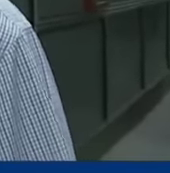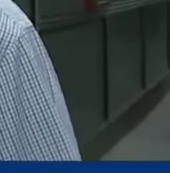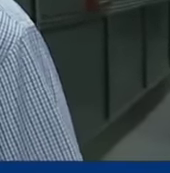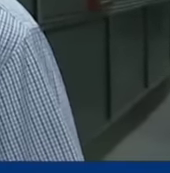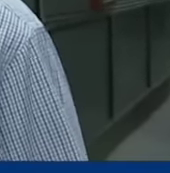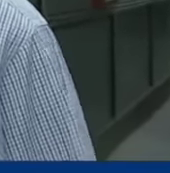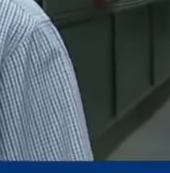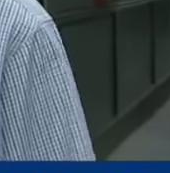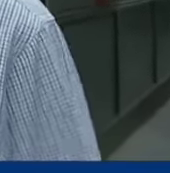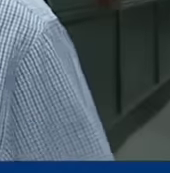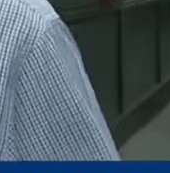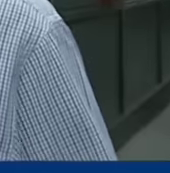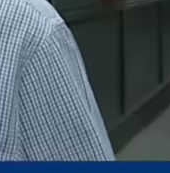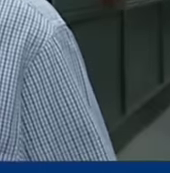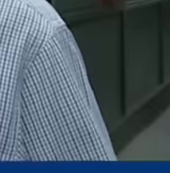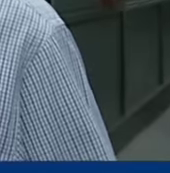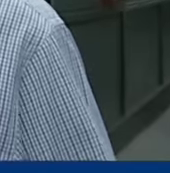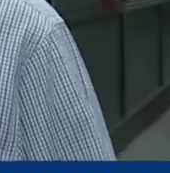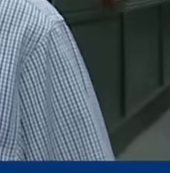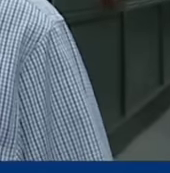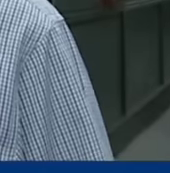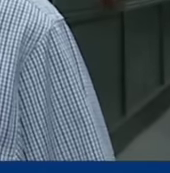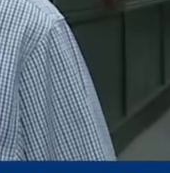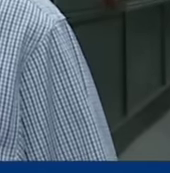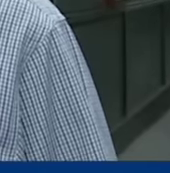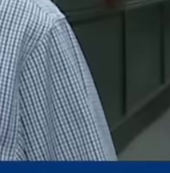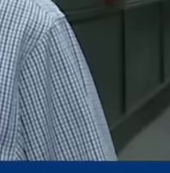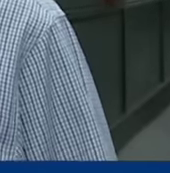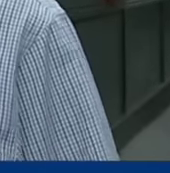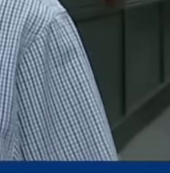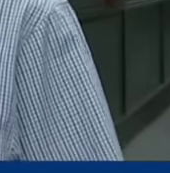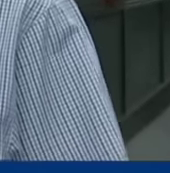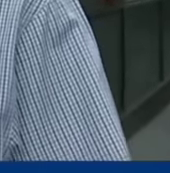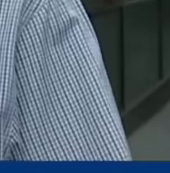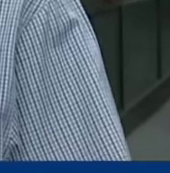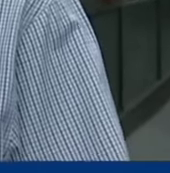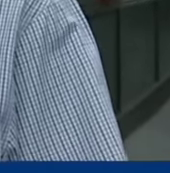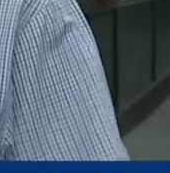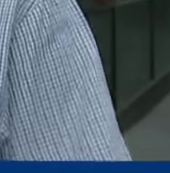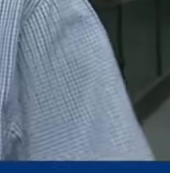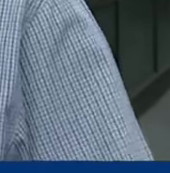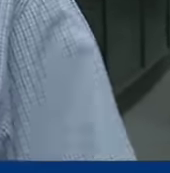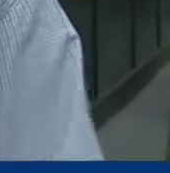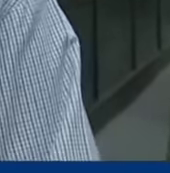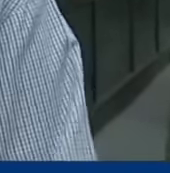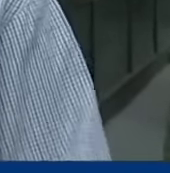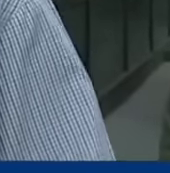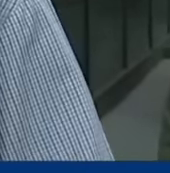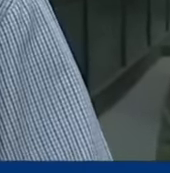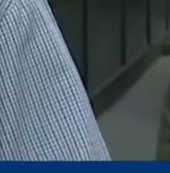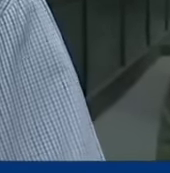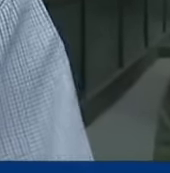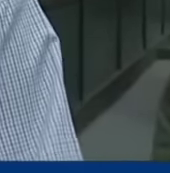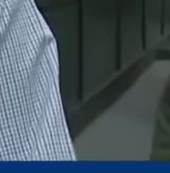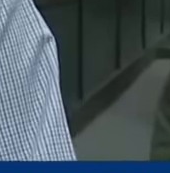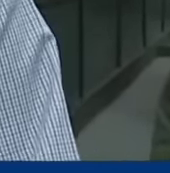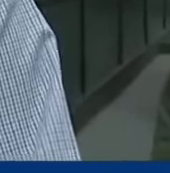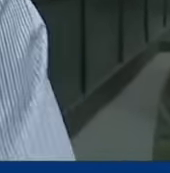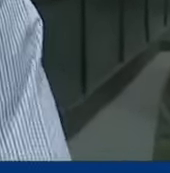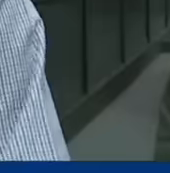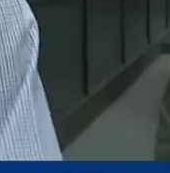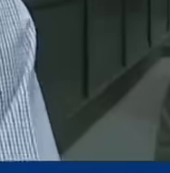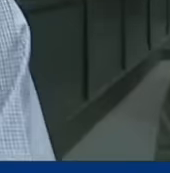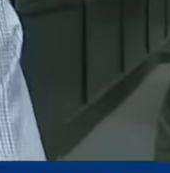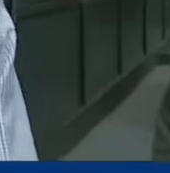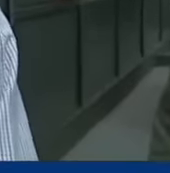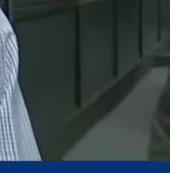una constitución, tiene instituciones y los conflictos que hay en Venezuela de cualquier característica se